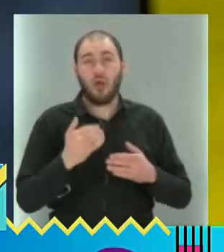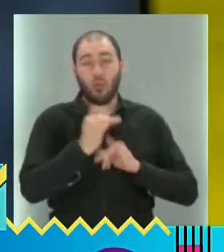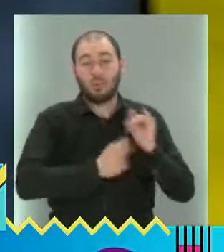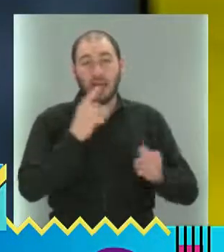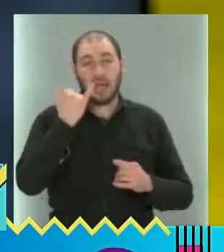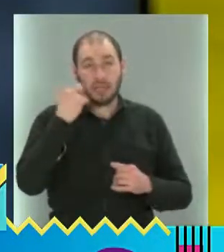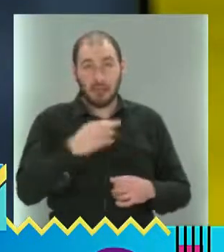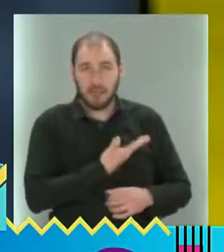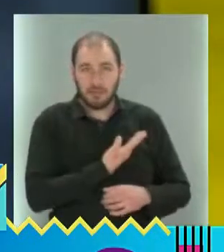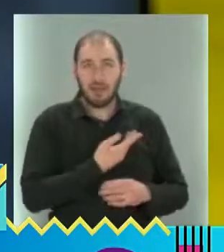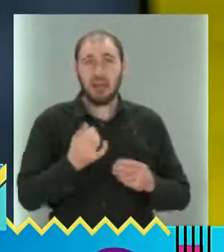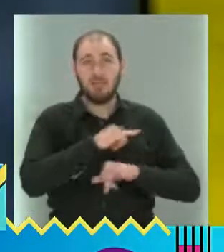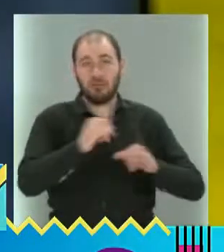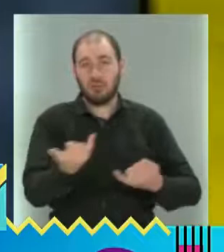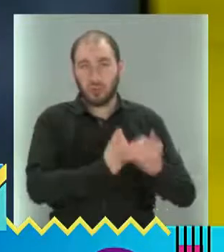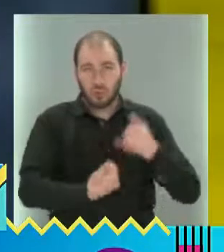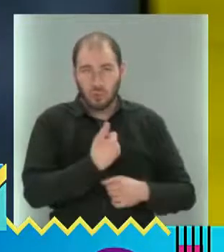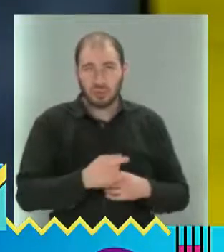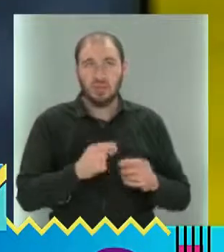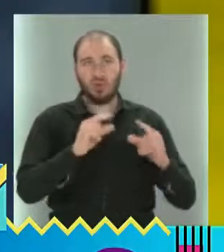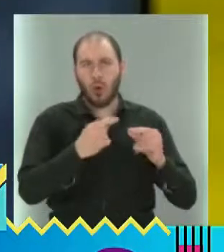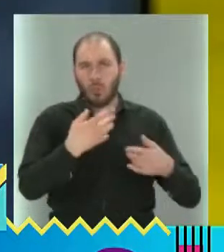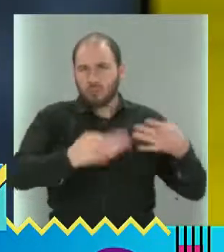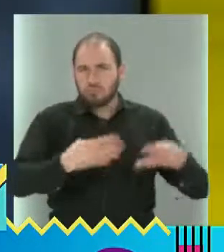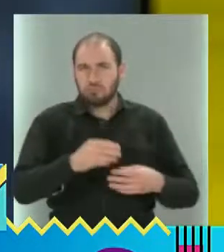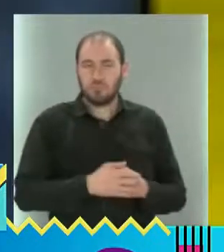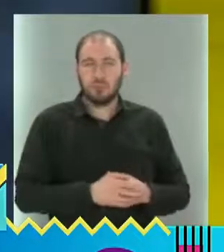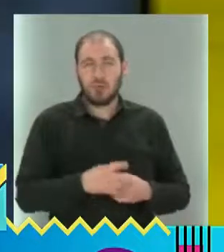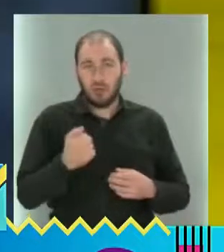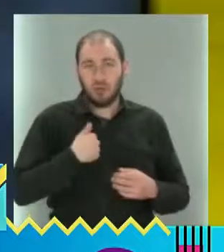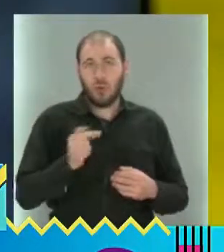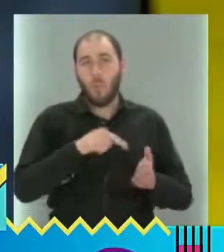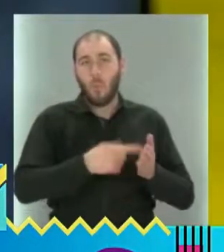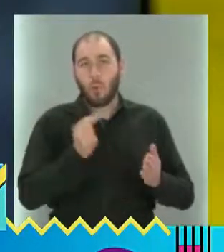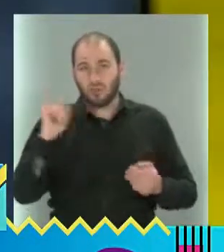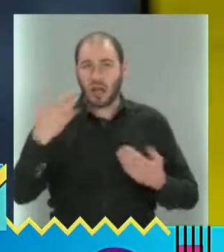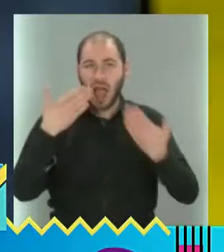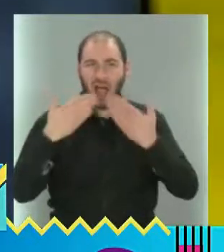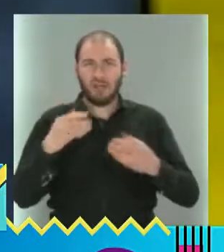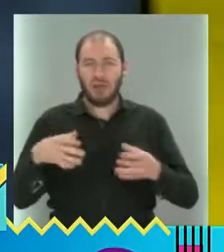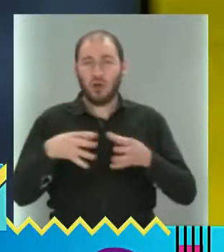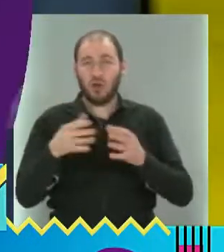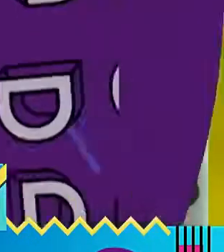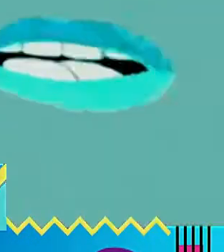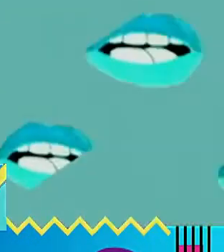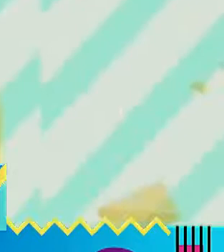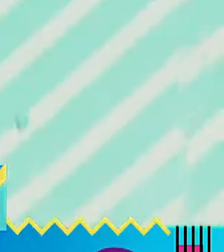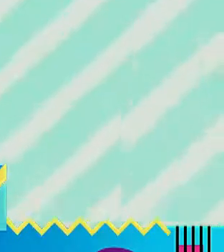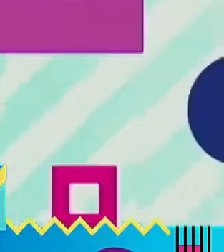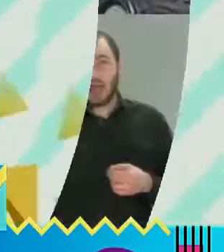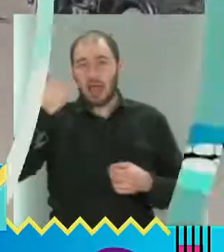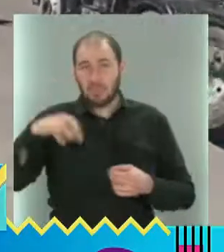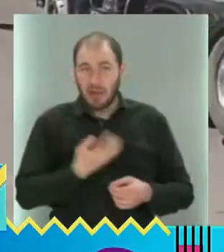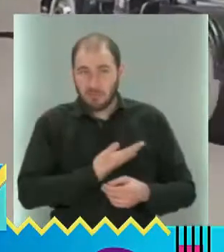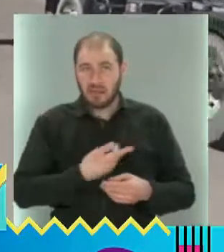YPF, que nos pasara la información, que abriera los números, yo mismo me fui a Buenos Aires, discutí con la cadena de logística de YPF, le hice abrir los costos,